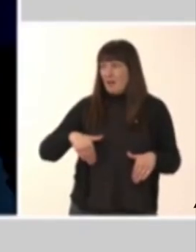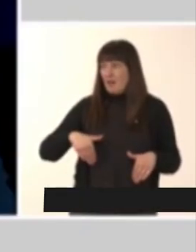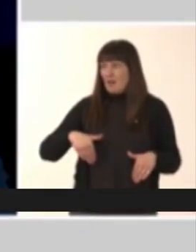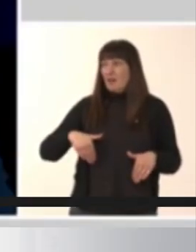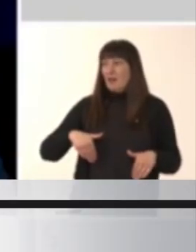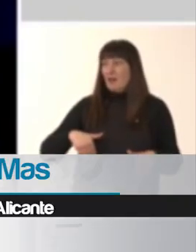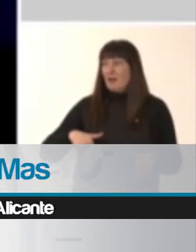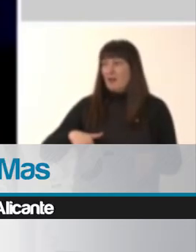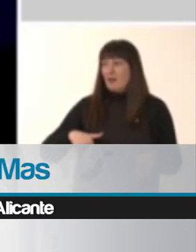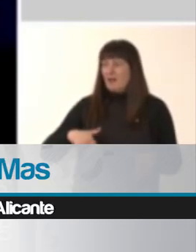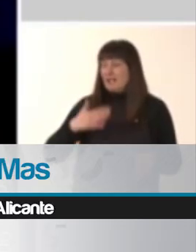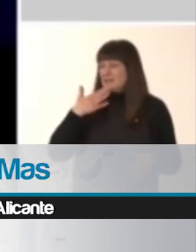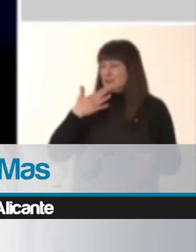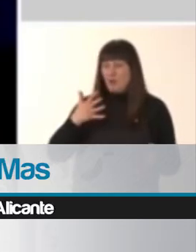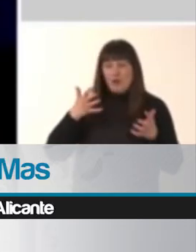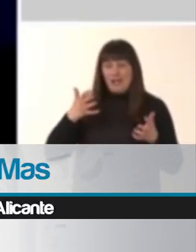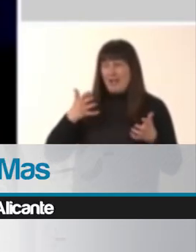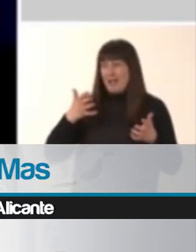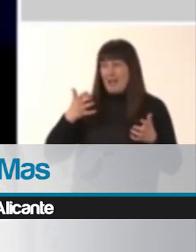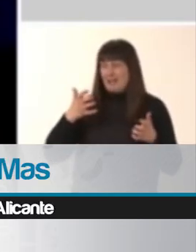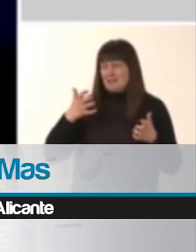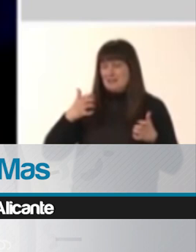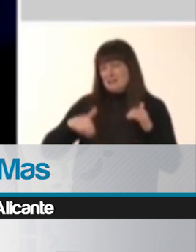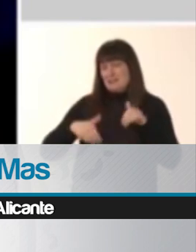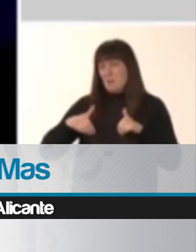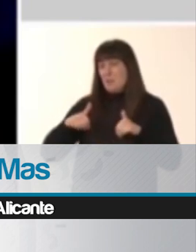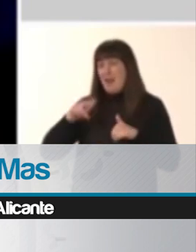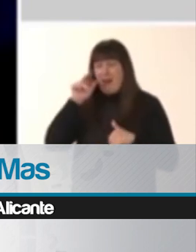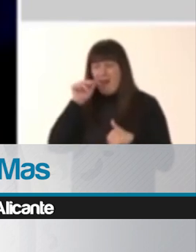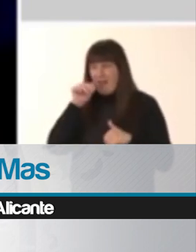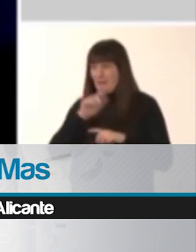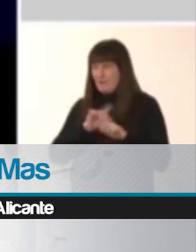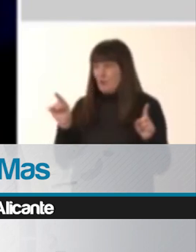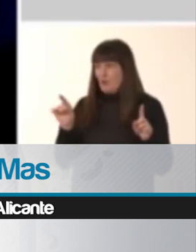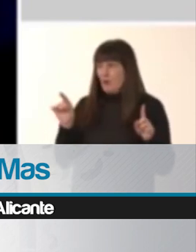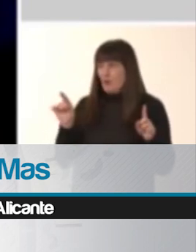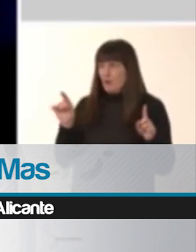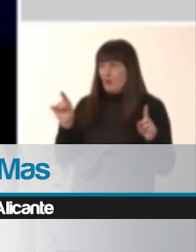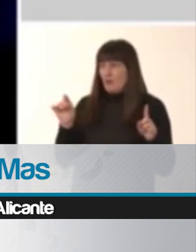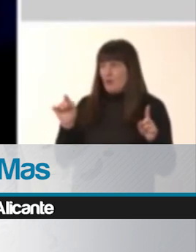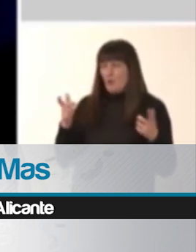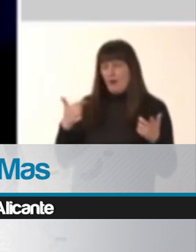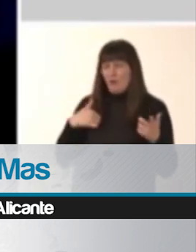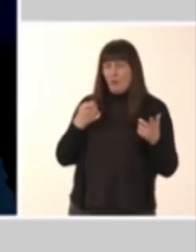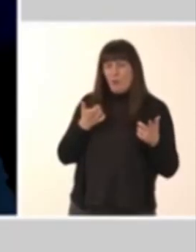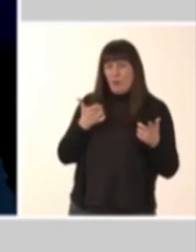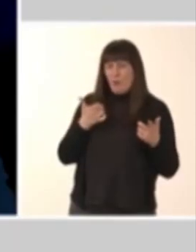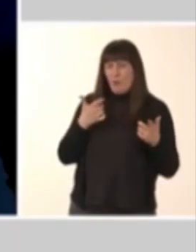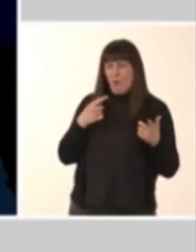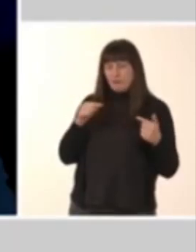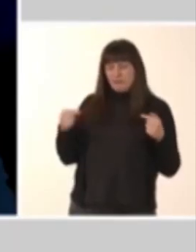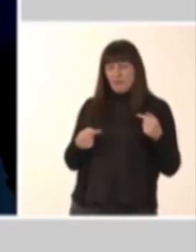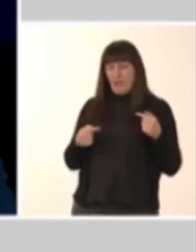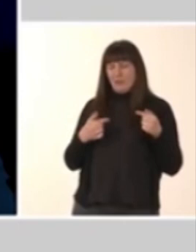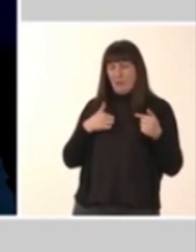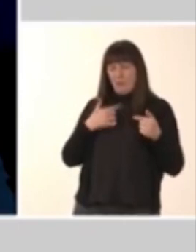primàries per a Alacant, vostè se sentiria desautoritzada d'alguna manera com a vicepresidenta del Consell? Podria suposar això una crisi